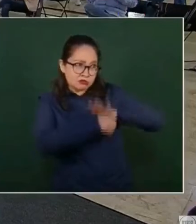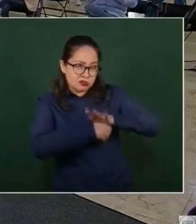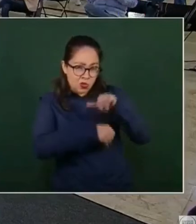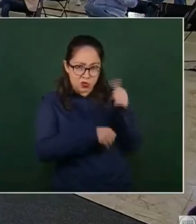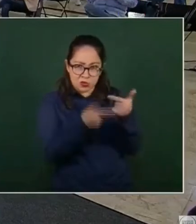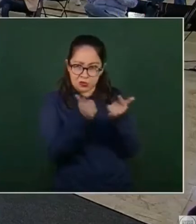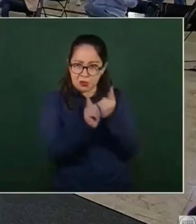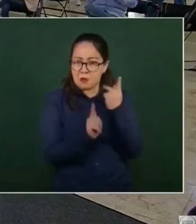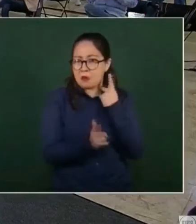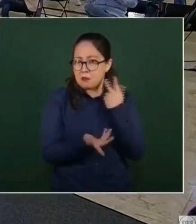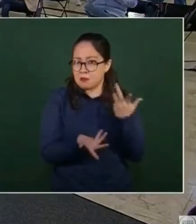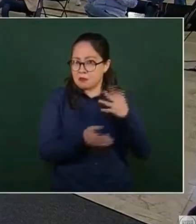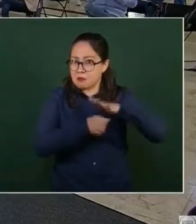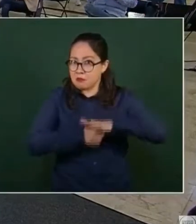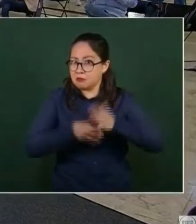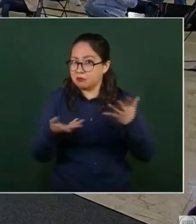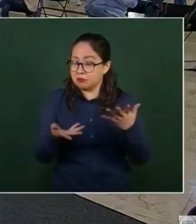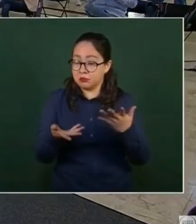Pues